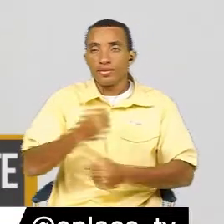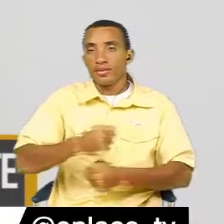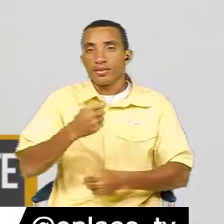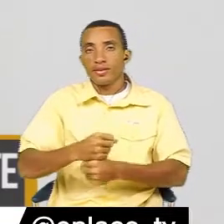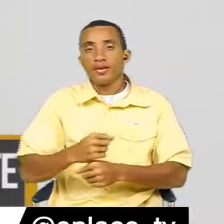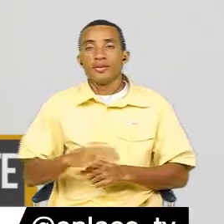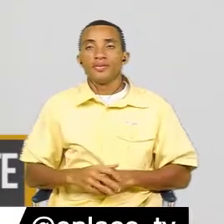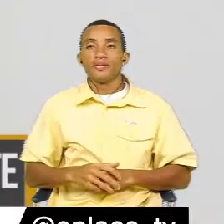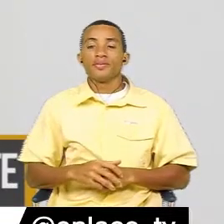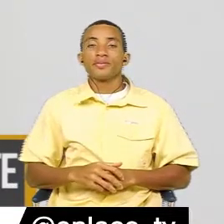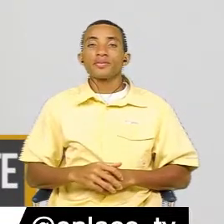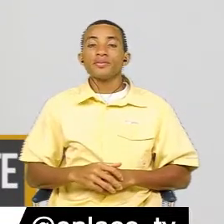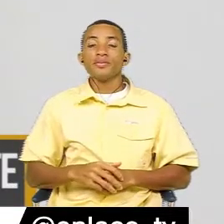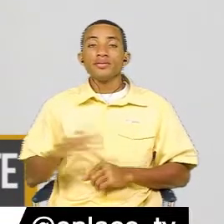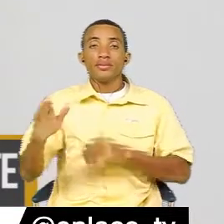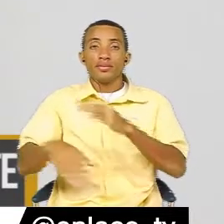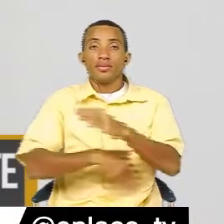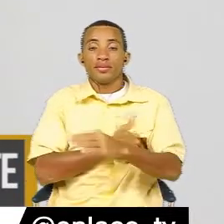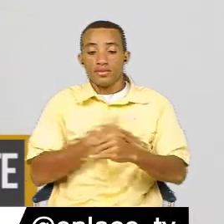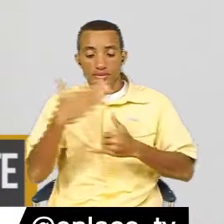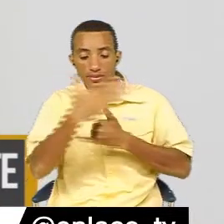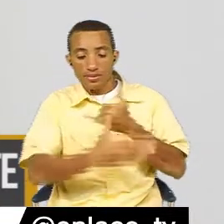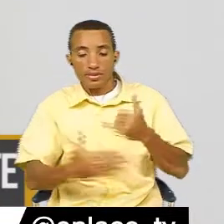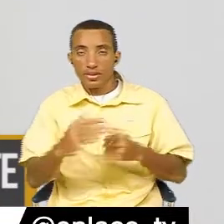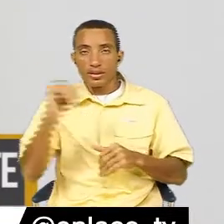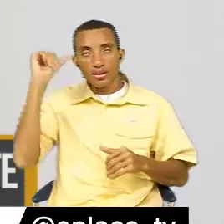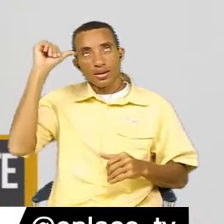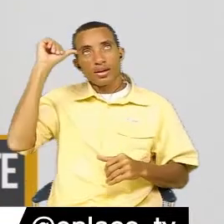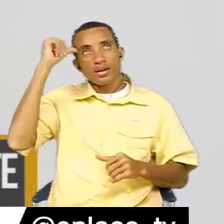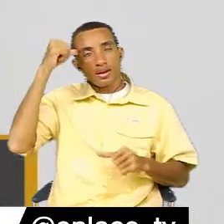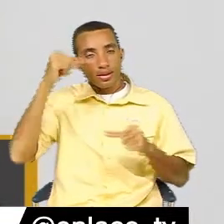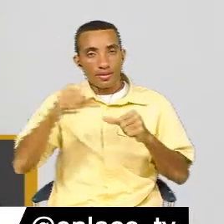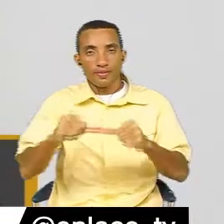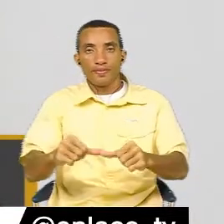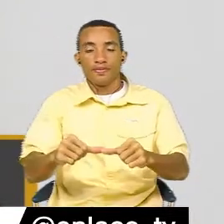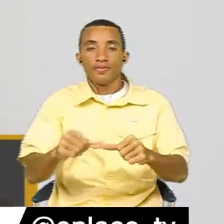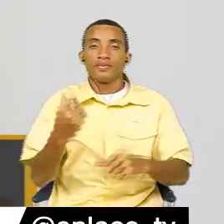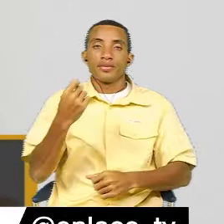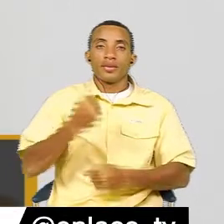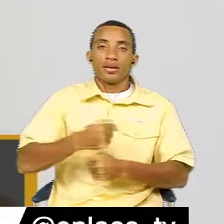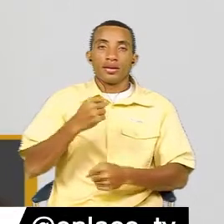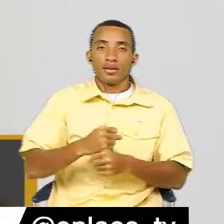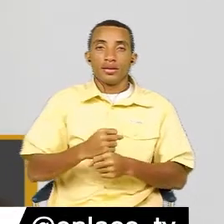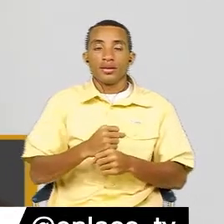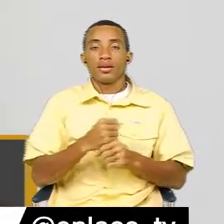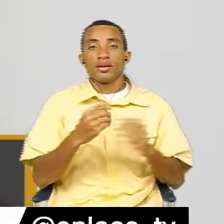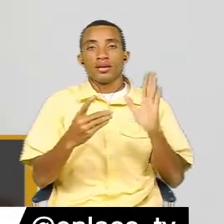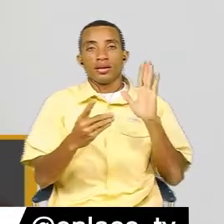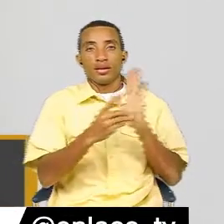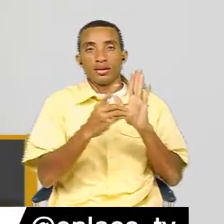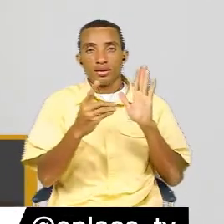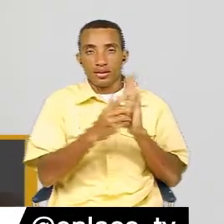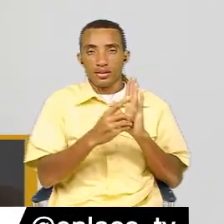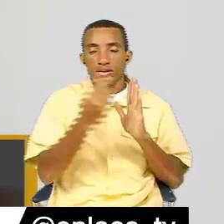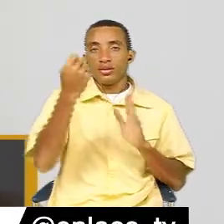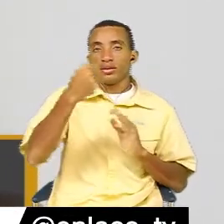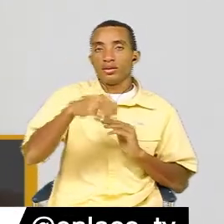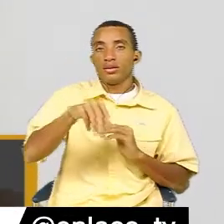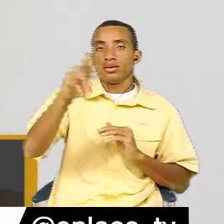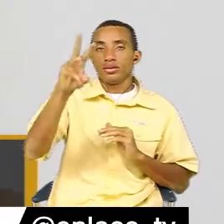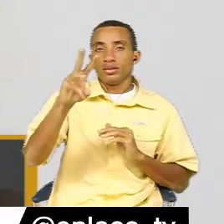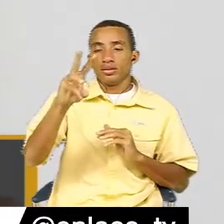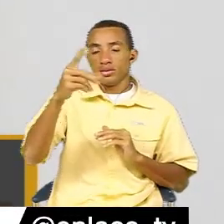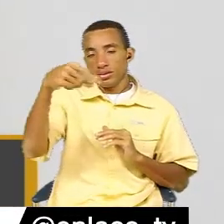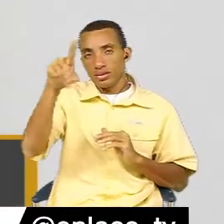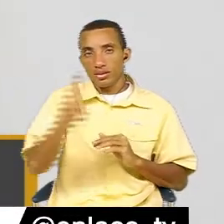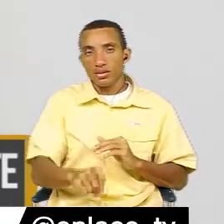a nivel nacional se conmemora el Día del Trabajo Decente. El decreto 2362 de diciembre del 2015 es la